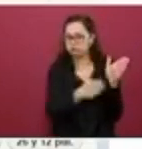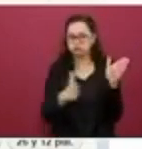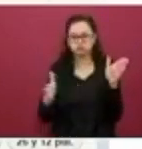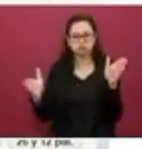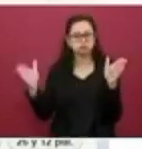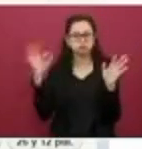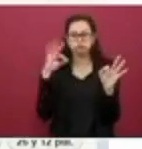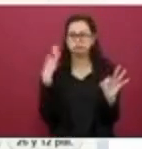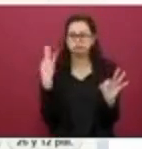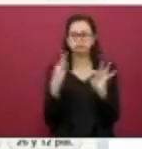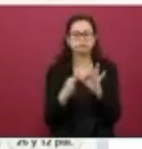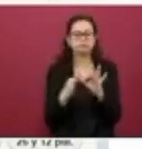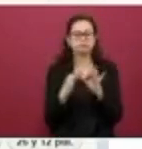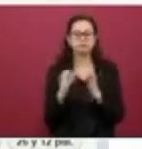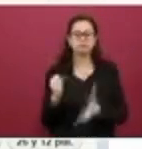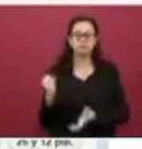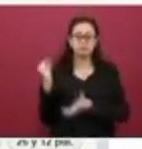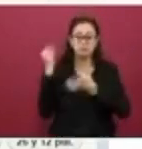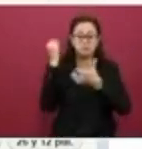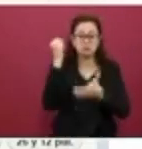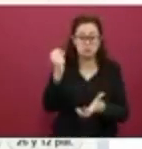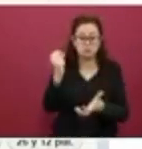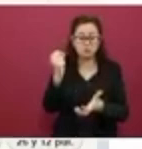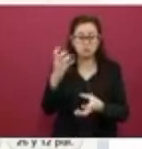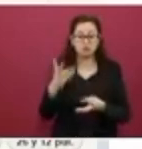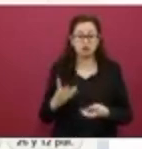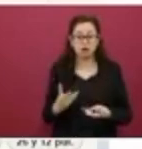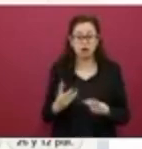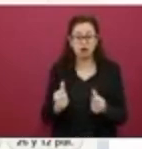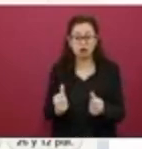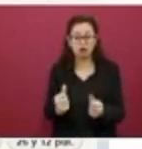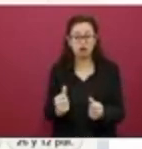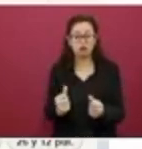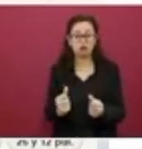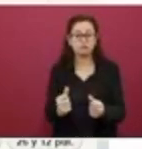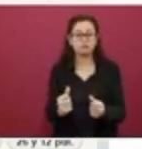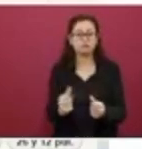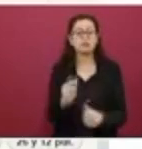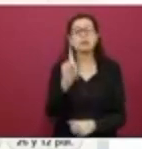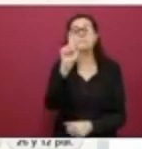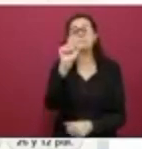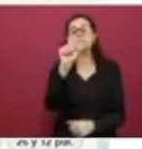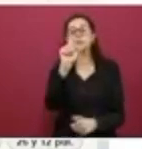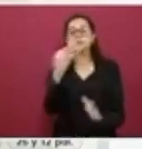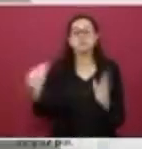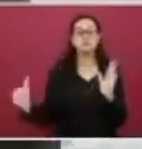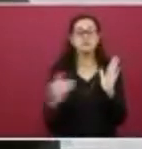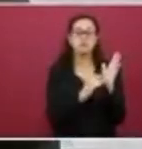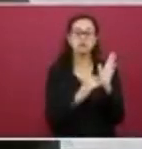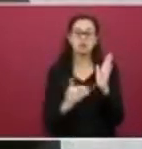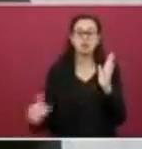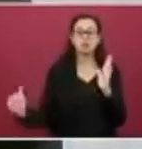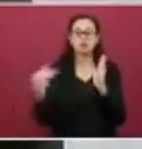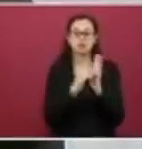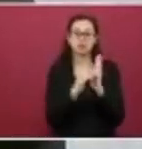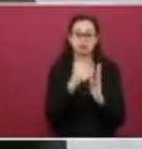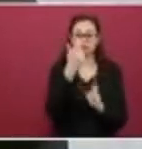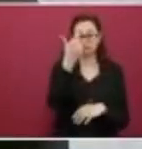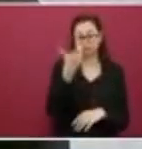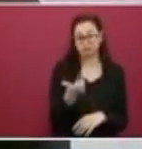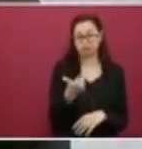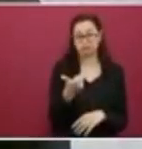Es una inversión de más de 20 mil millones de pesos,